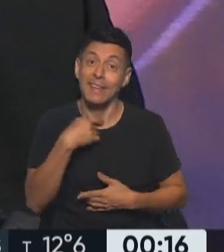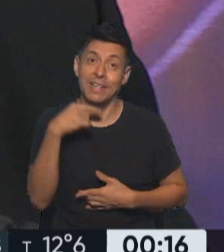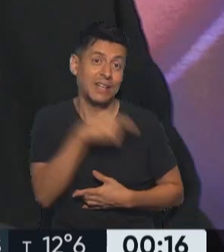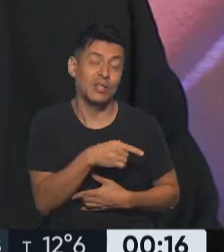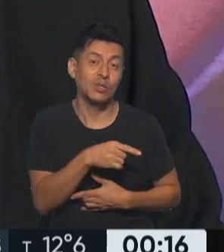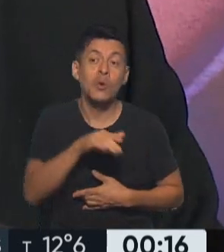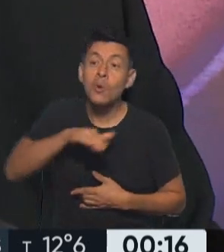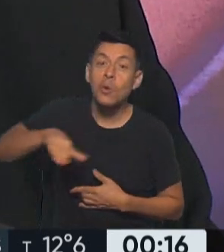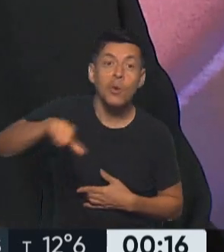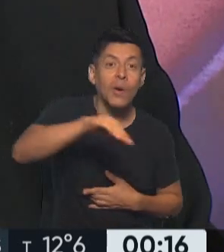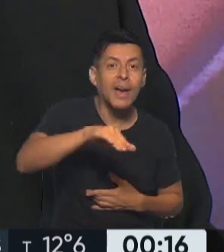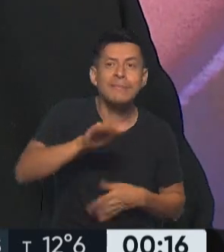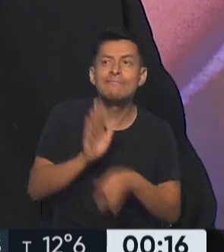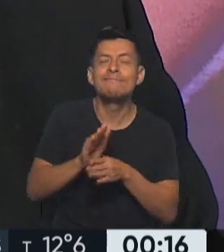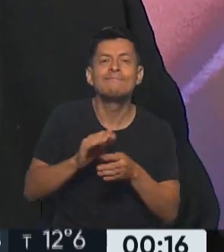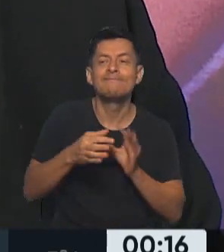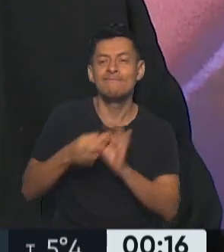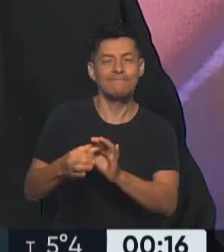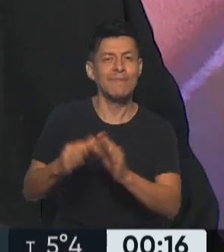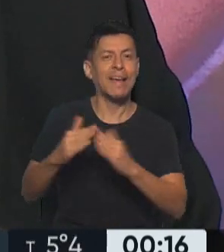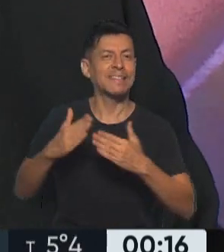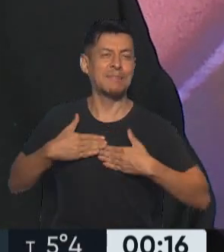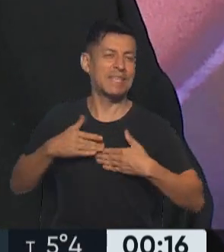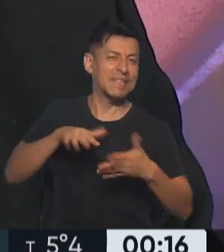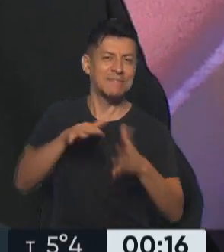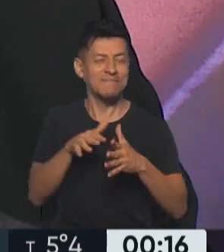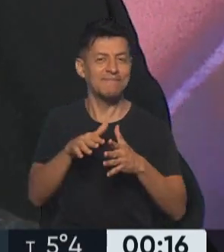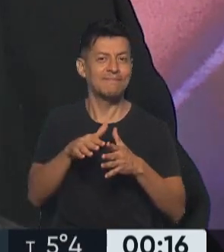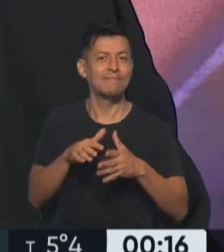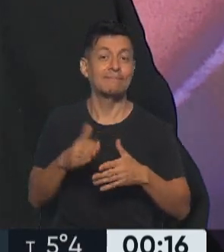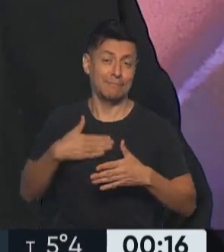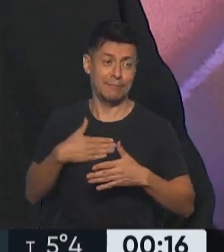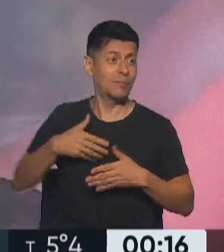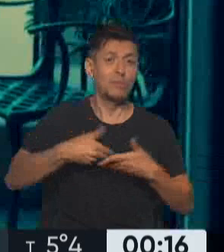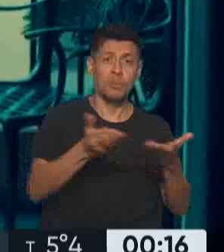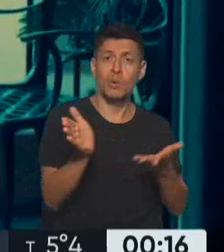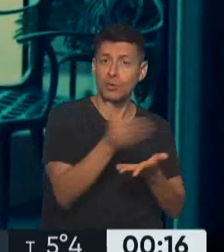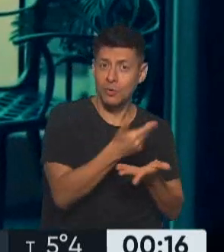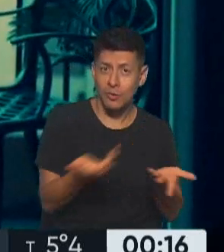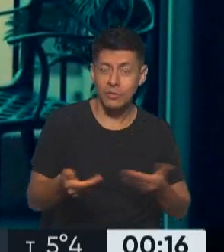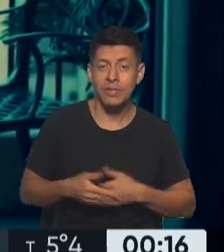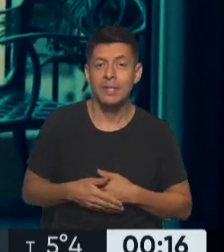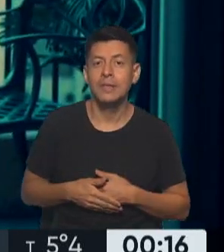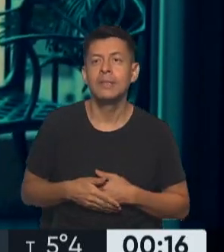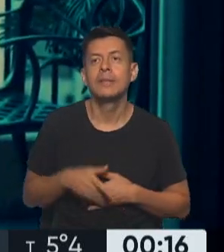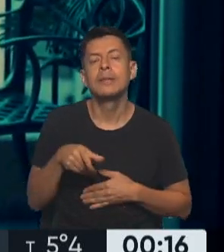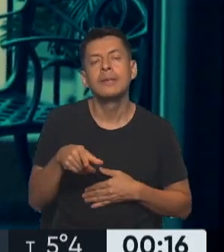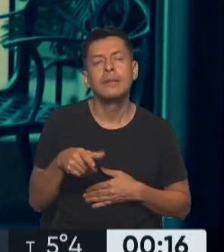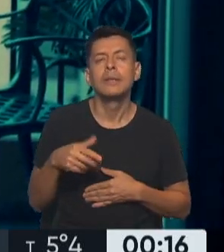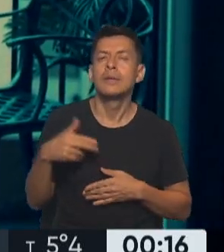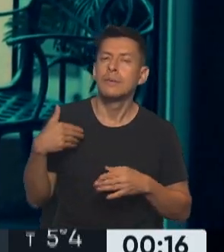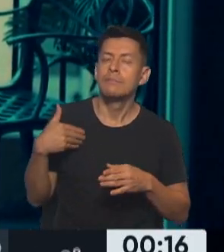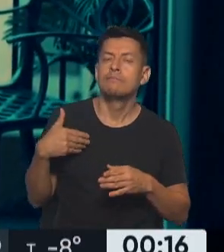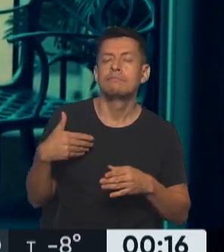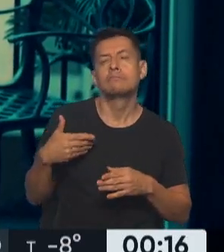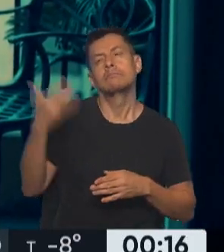en un lugar que pudiéramos sentir como nuestra casa, la nuestra y la del público también. Para esto de. Estuvimos mucho tiempo en